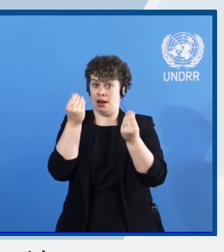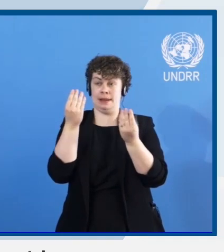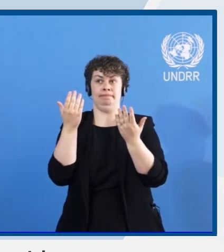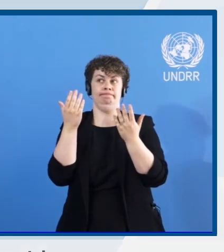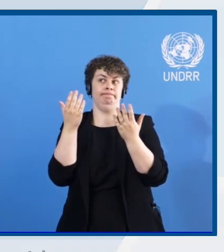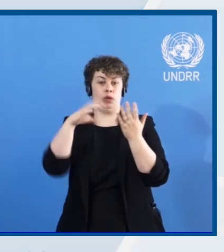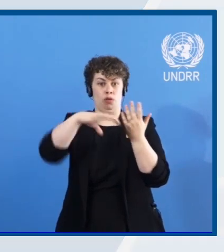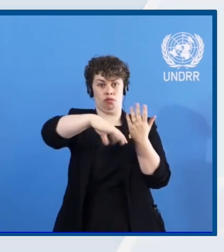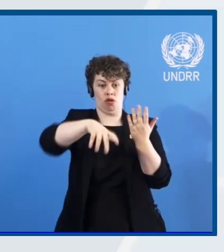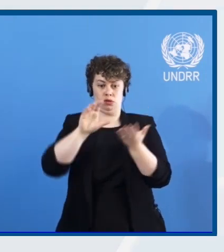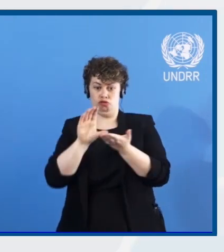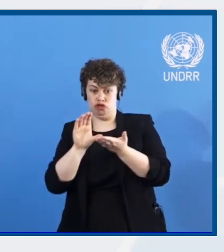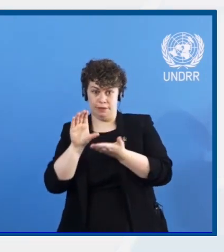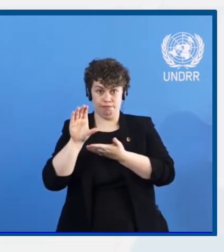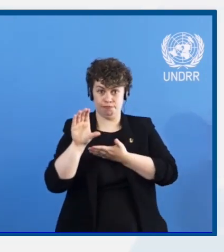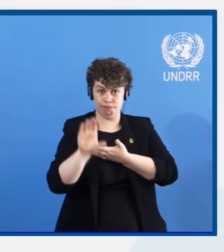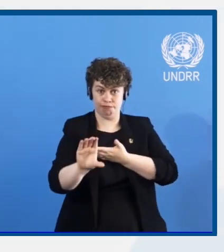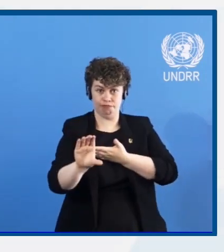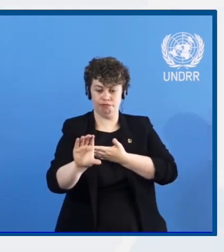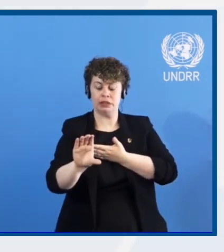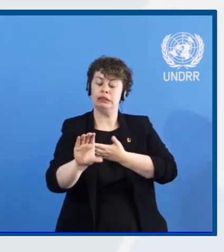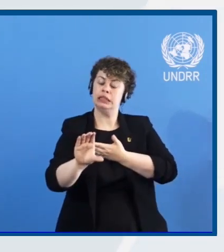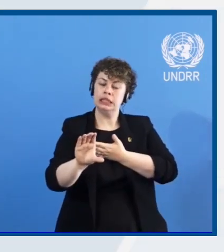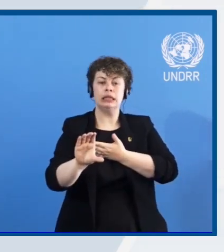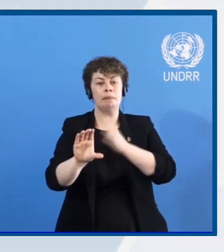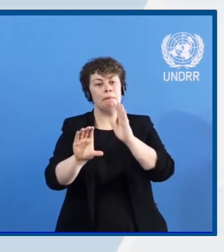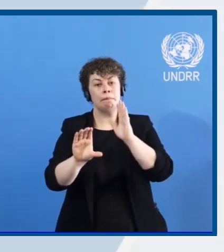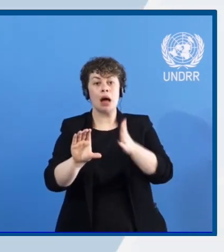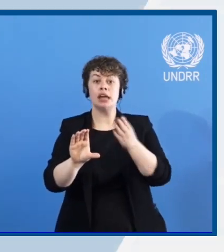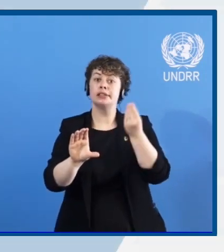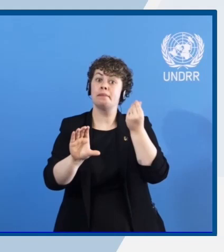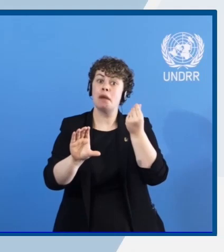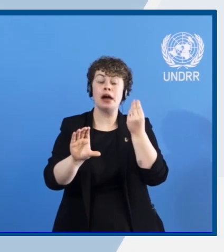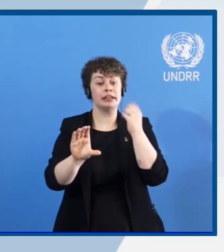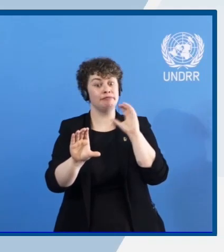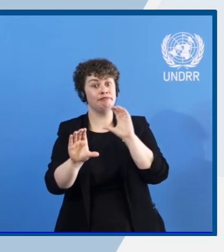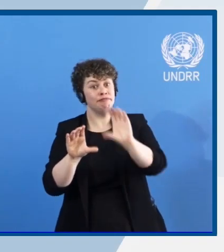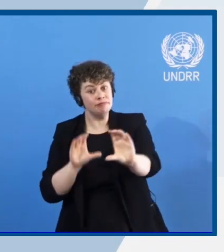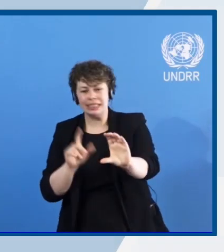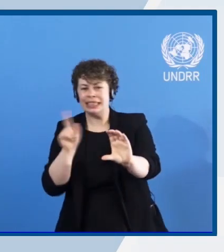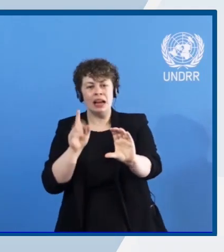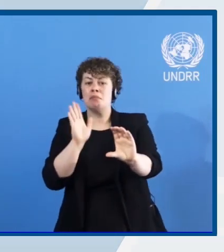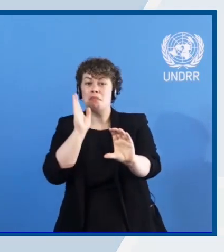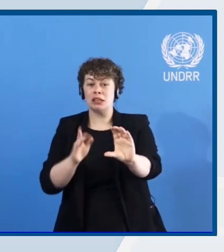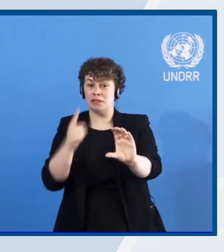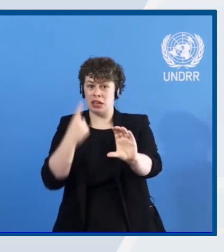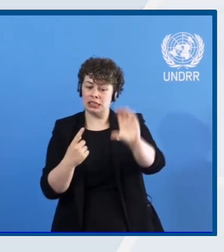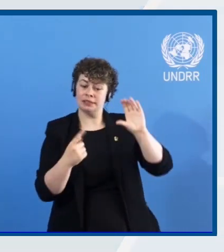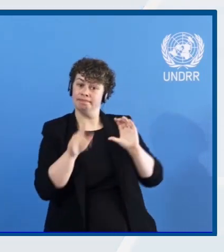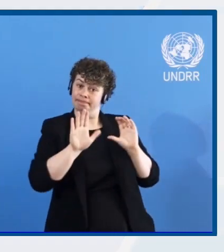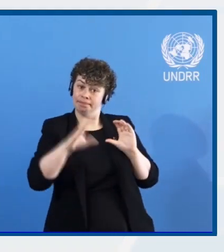una discusión, por una parte, en la responsabilidad que puedan tener los gobiernos en términos del proceso de